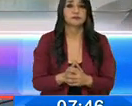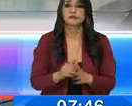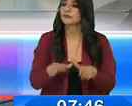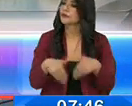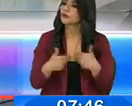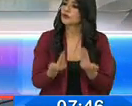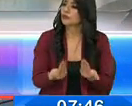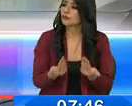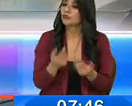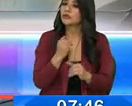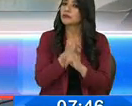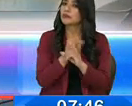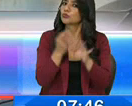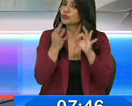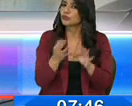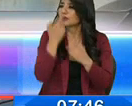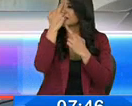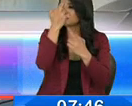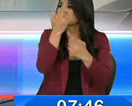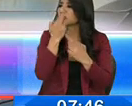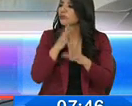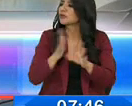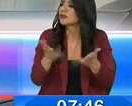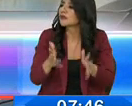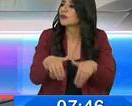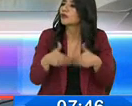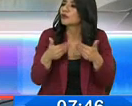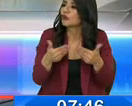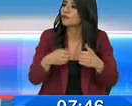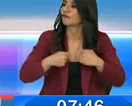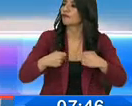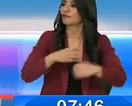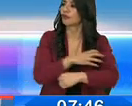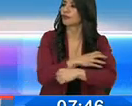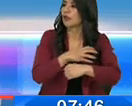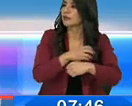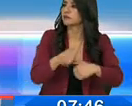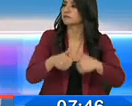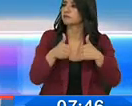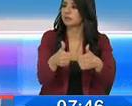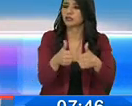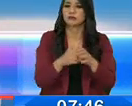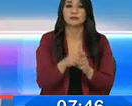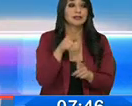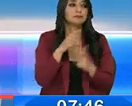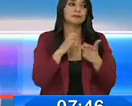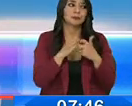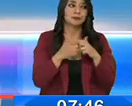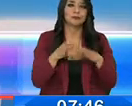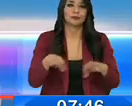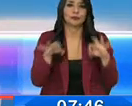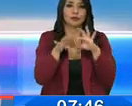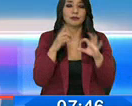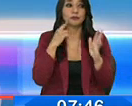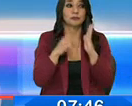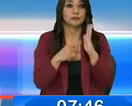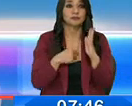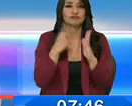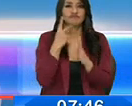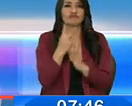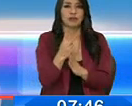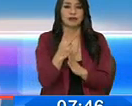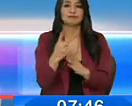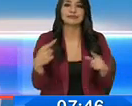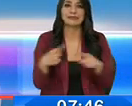débil institucionalidad? A ver, aquí yo creo que hay varios problemas importantes. Estamos viendo no solamente un